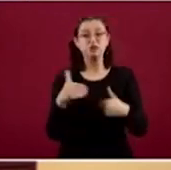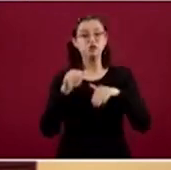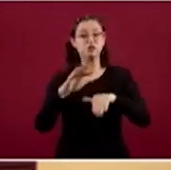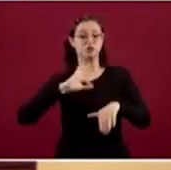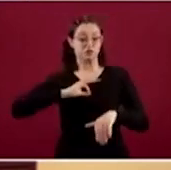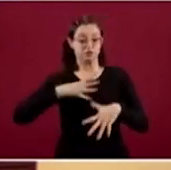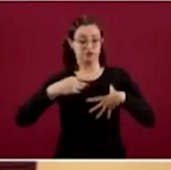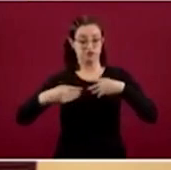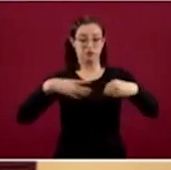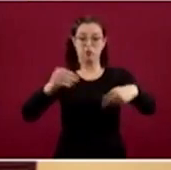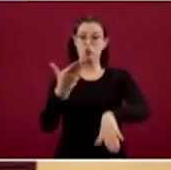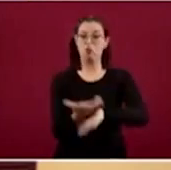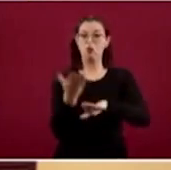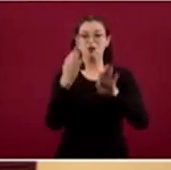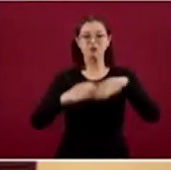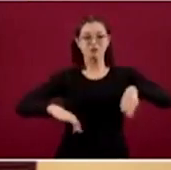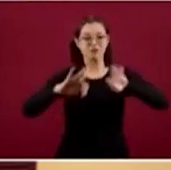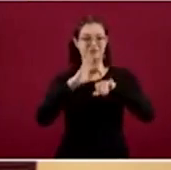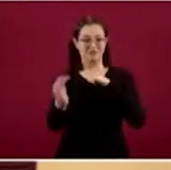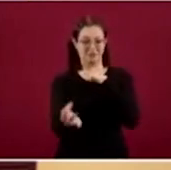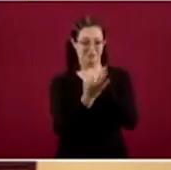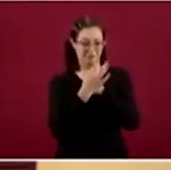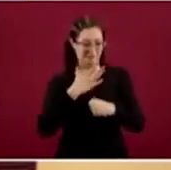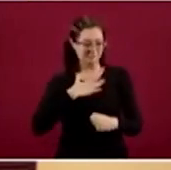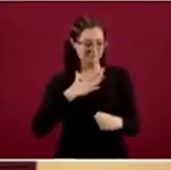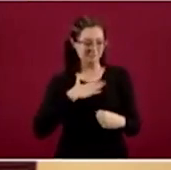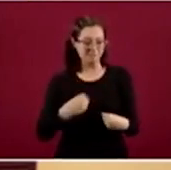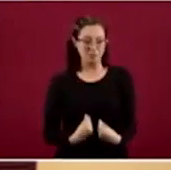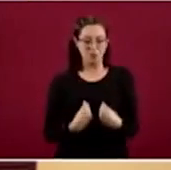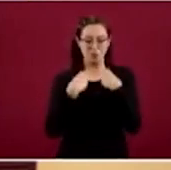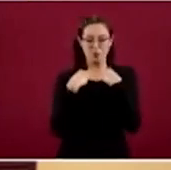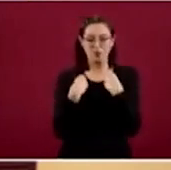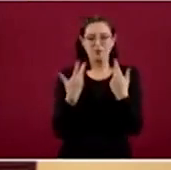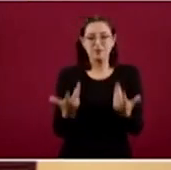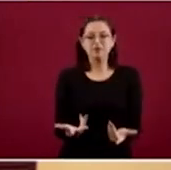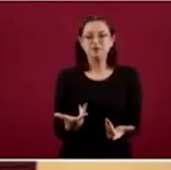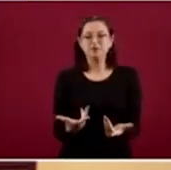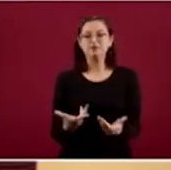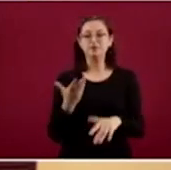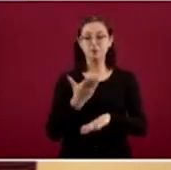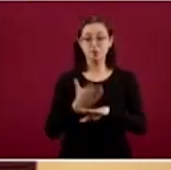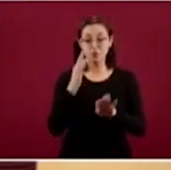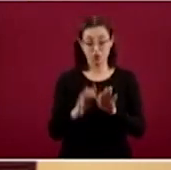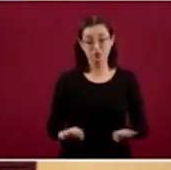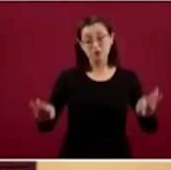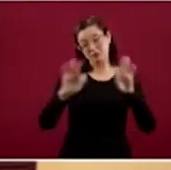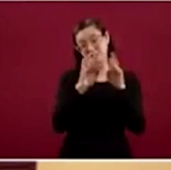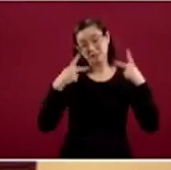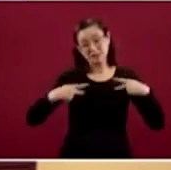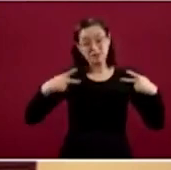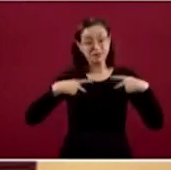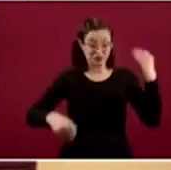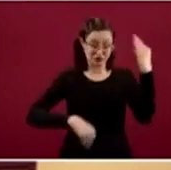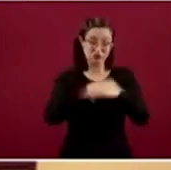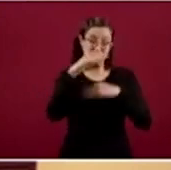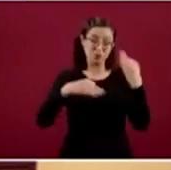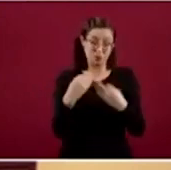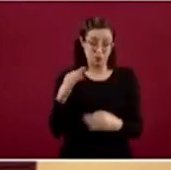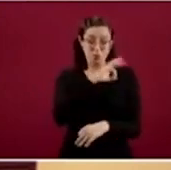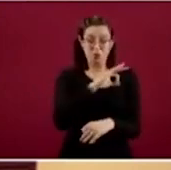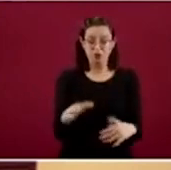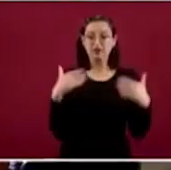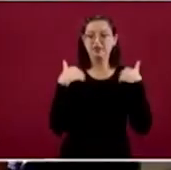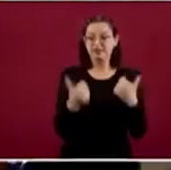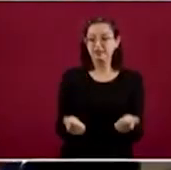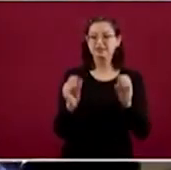es vital, digamos, es de vida, y entonces resulta muy importante que todas las personas la podamos comprender